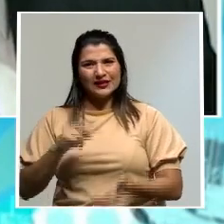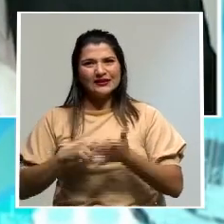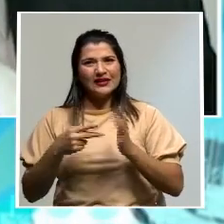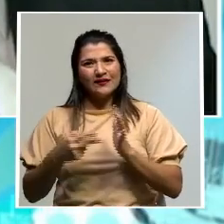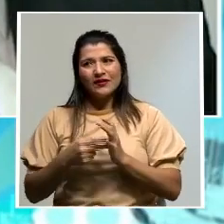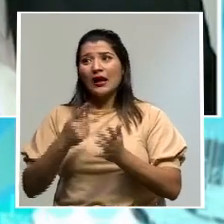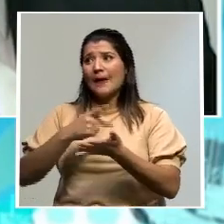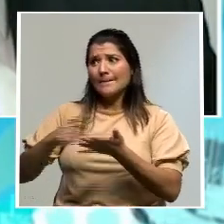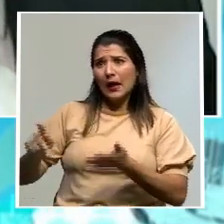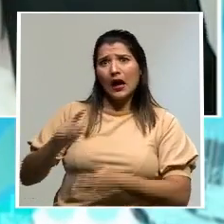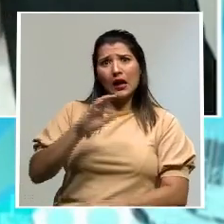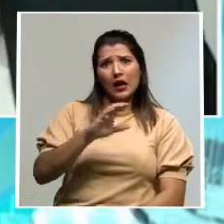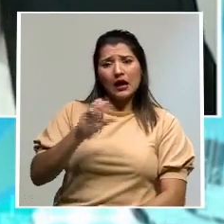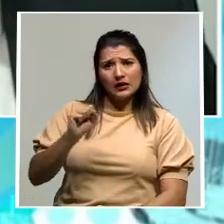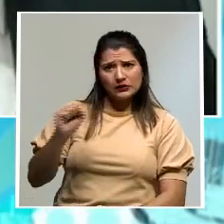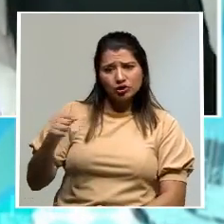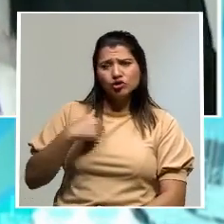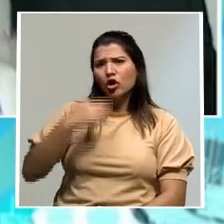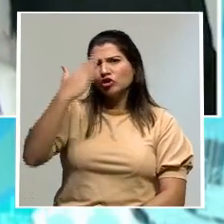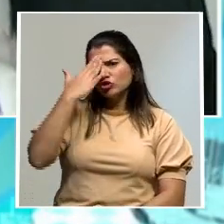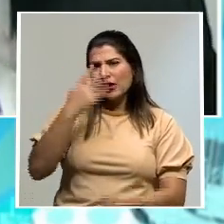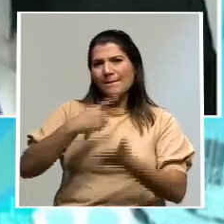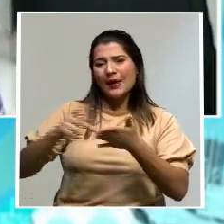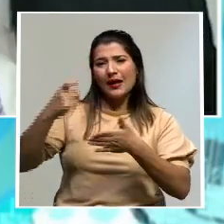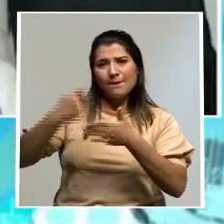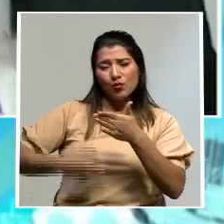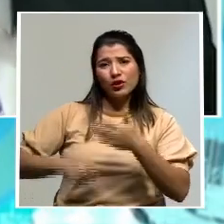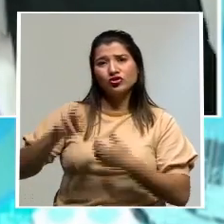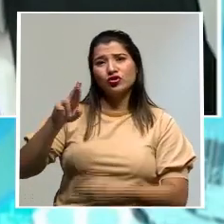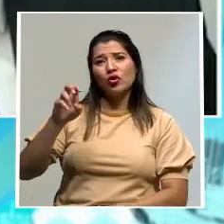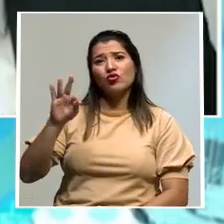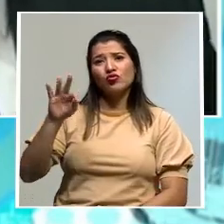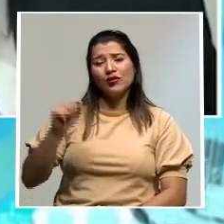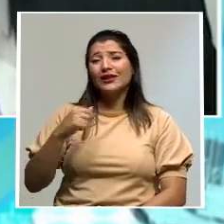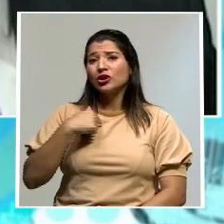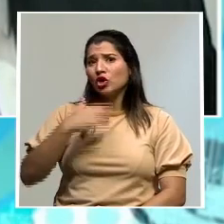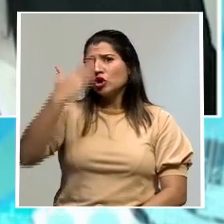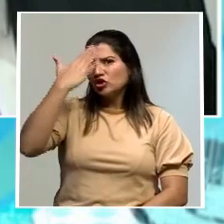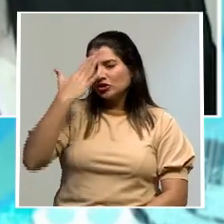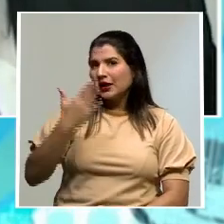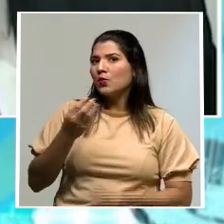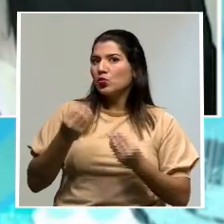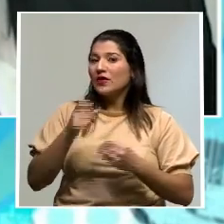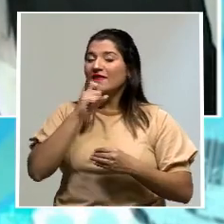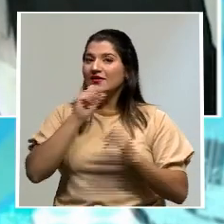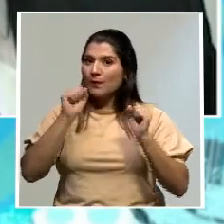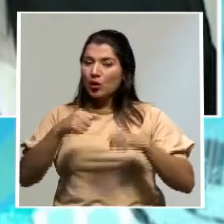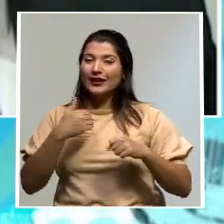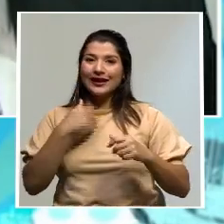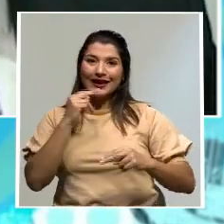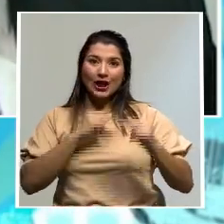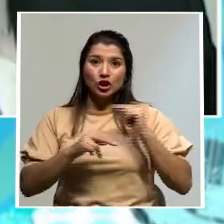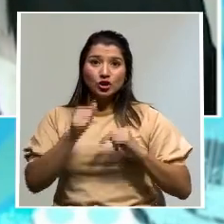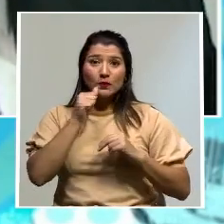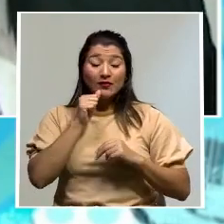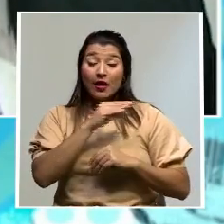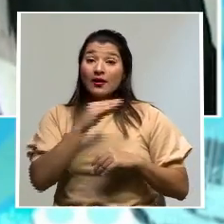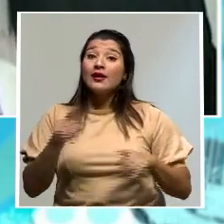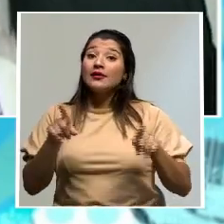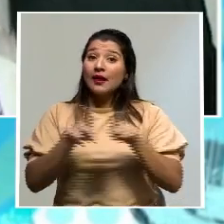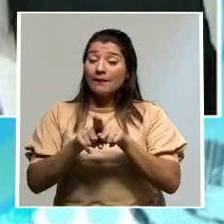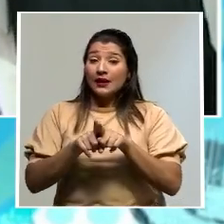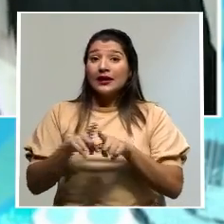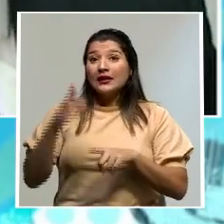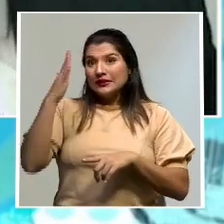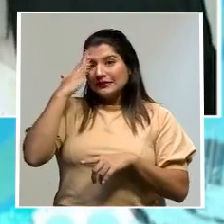Caja Costarricense de Seguro Social, sé lo que es pagar impuestos de renta, sé lo que cuesta tener un negocio privado, y también sé